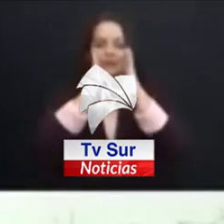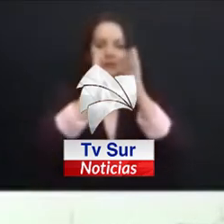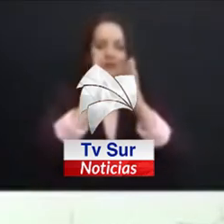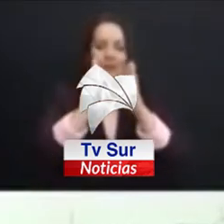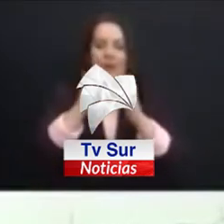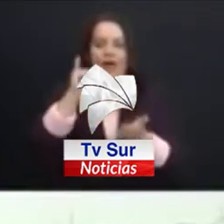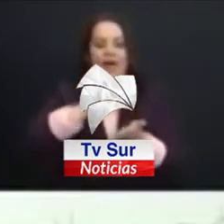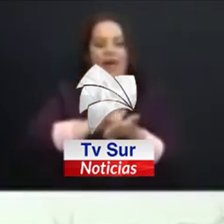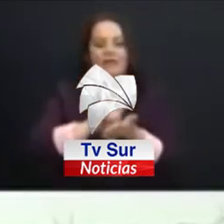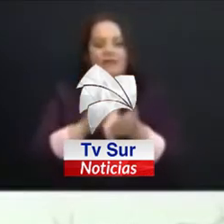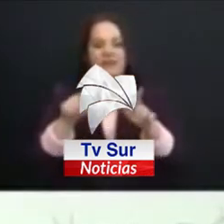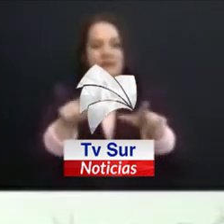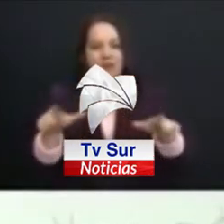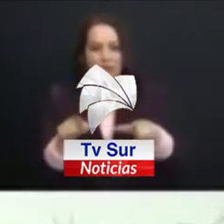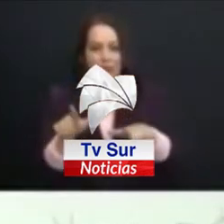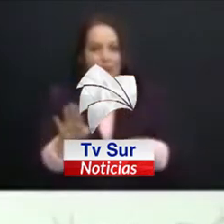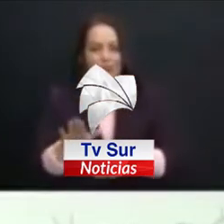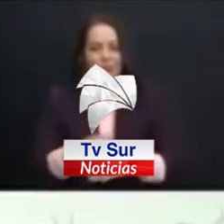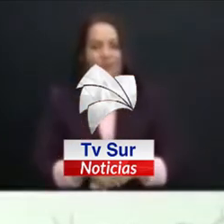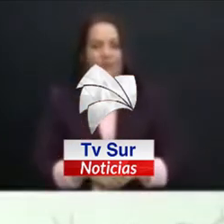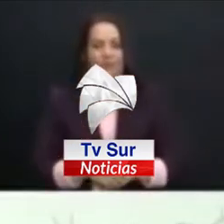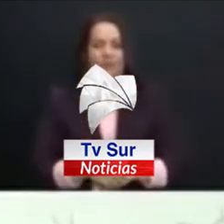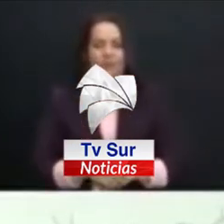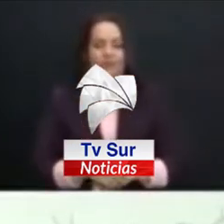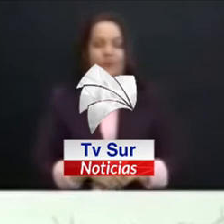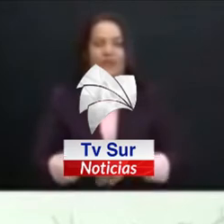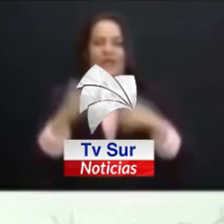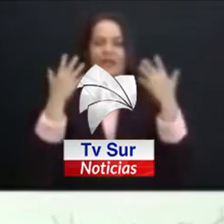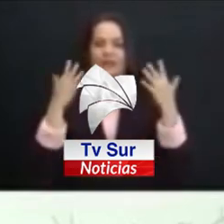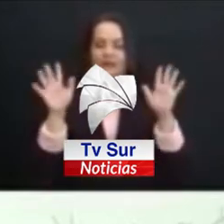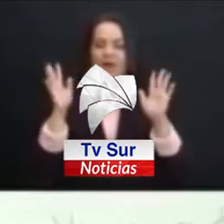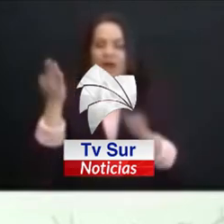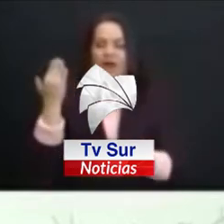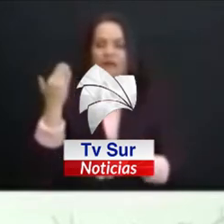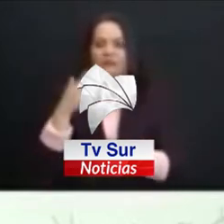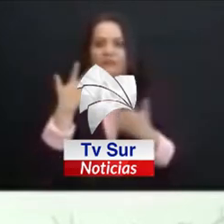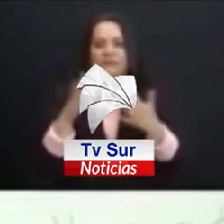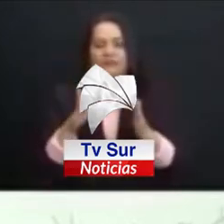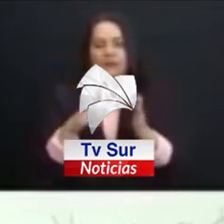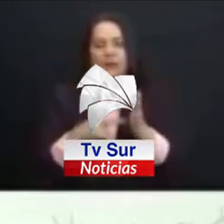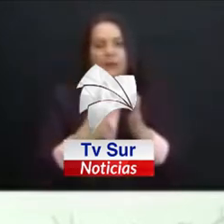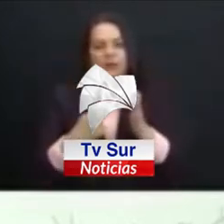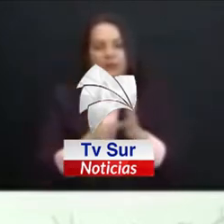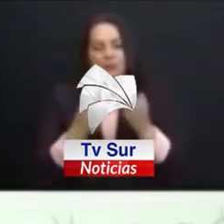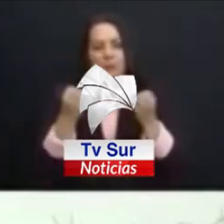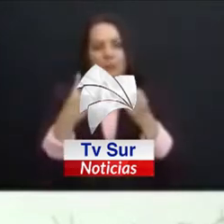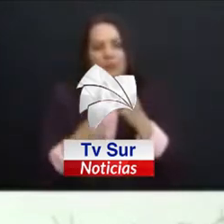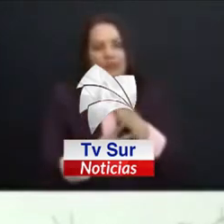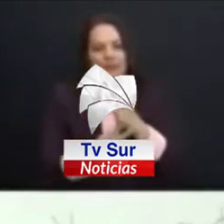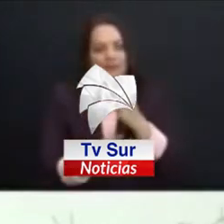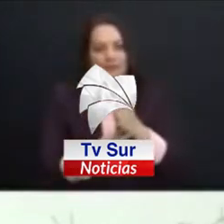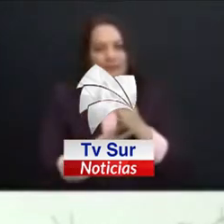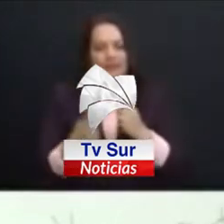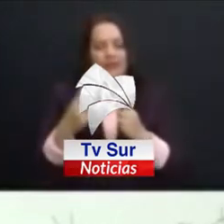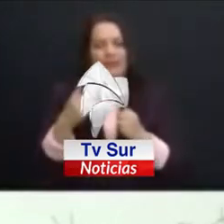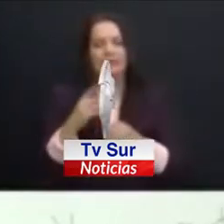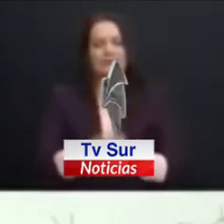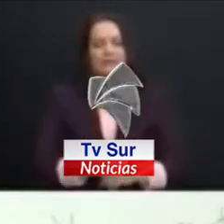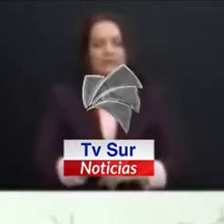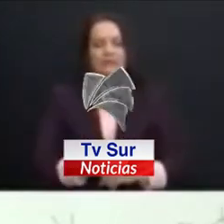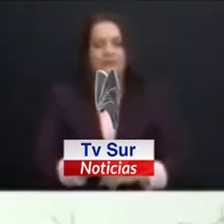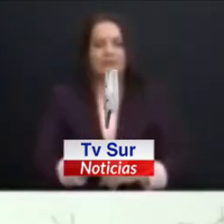a este sector. Han sido ya reiteradas las ocasiones en